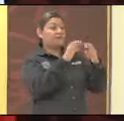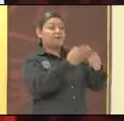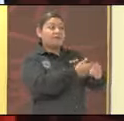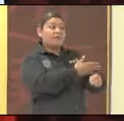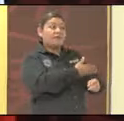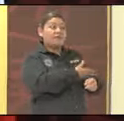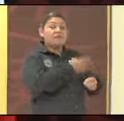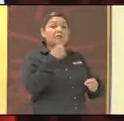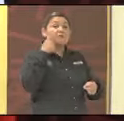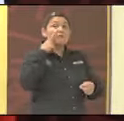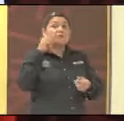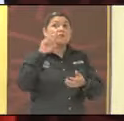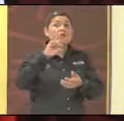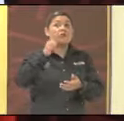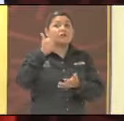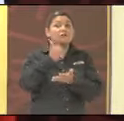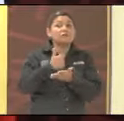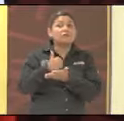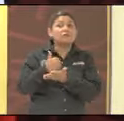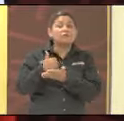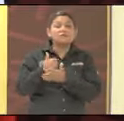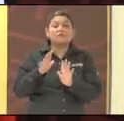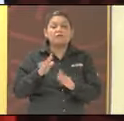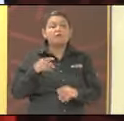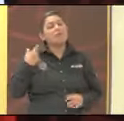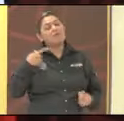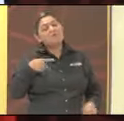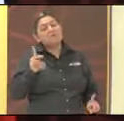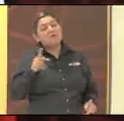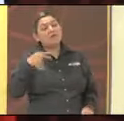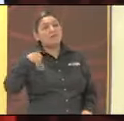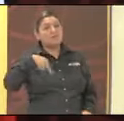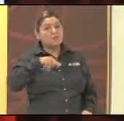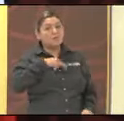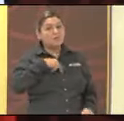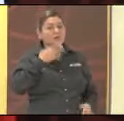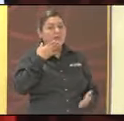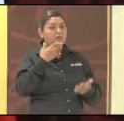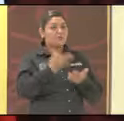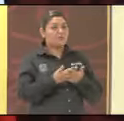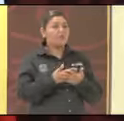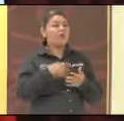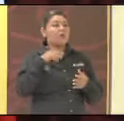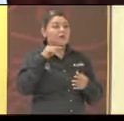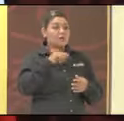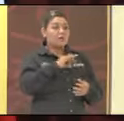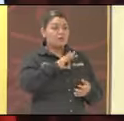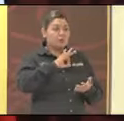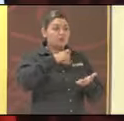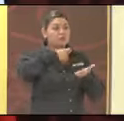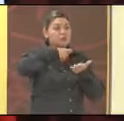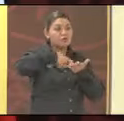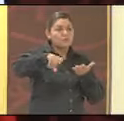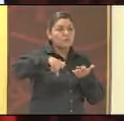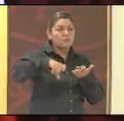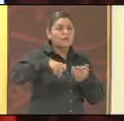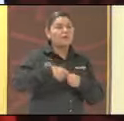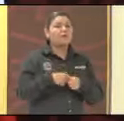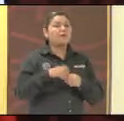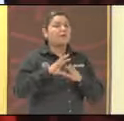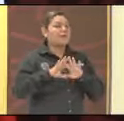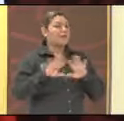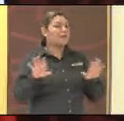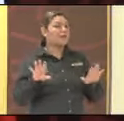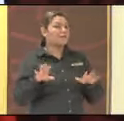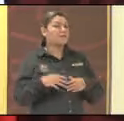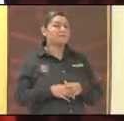para otras ciudades, pero bueno, nosotros estamos con la tecnología al día, lo pudimos adquirir y pues ya resolvimos